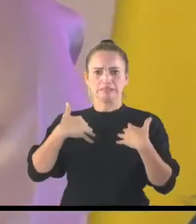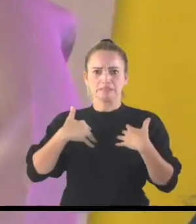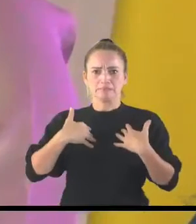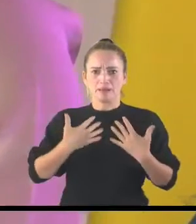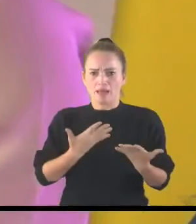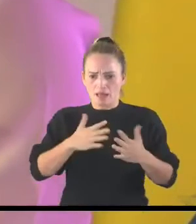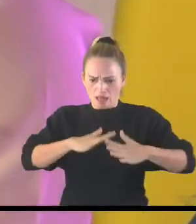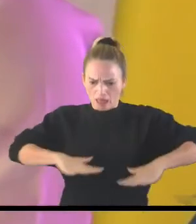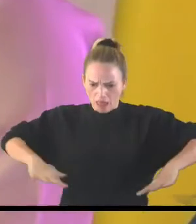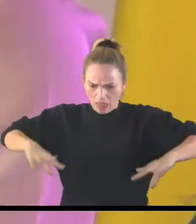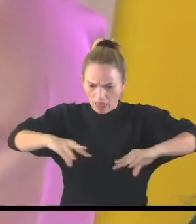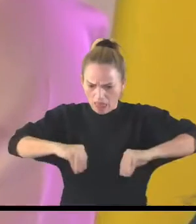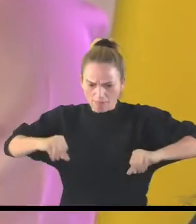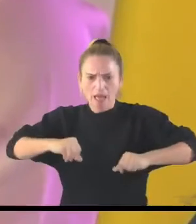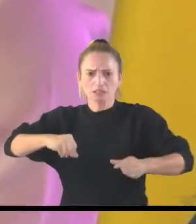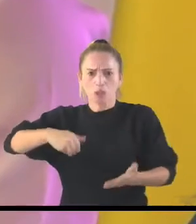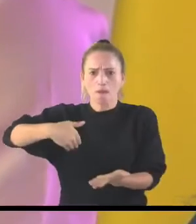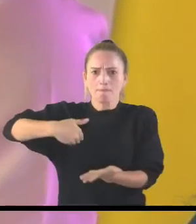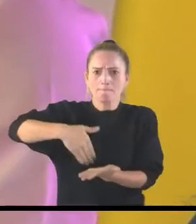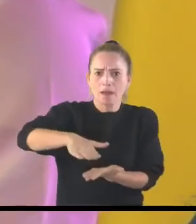despojo territorial,